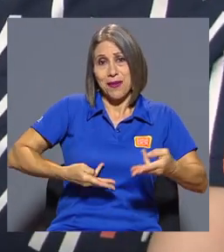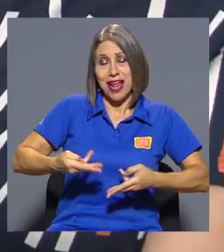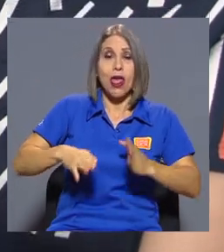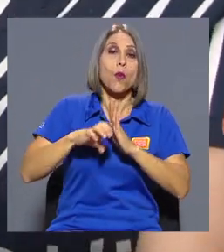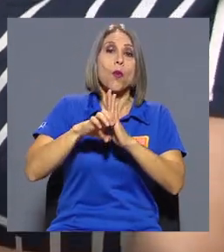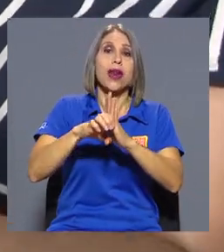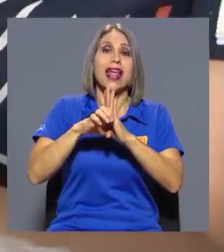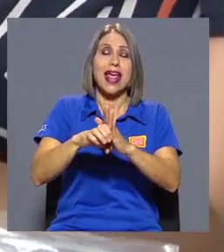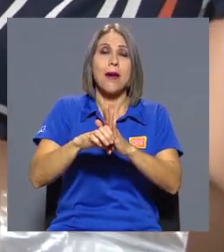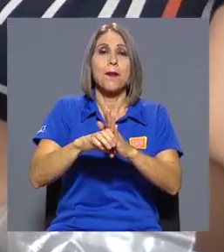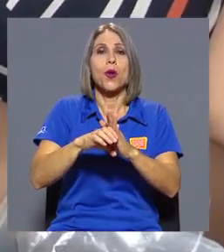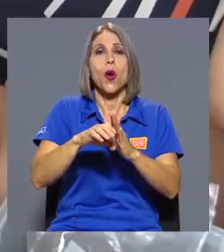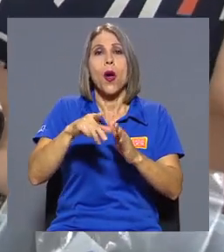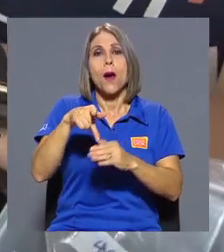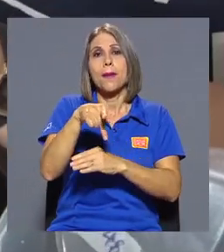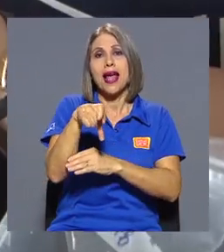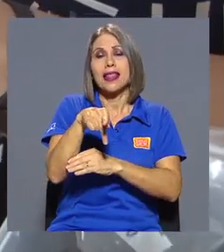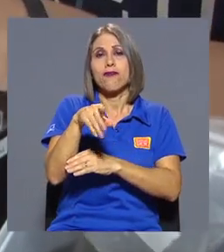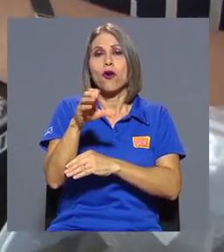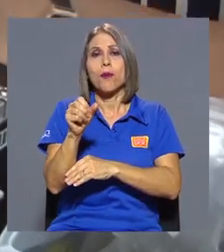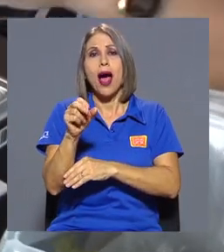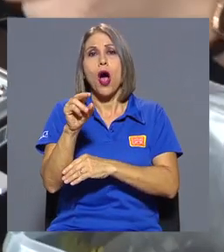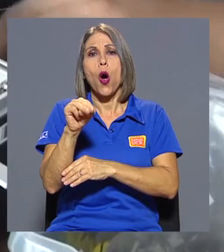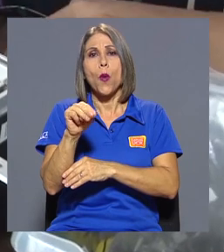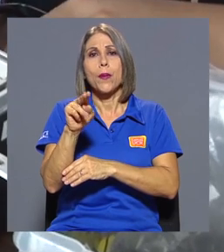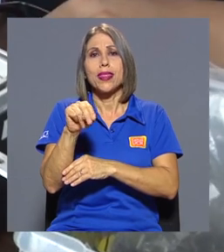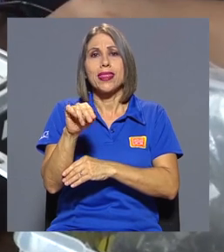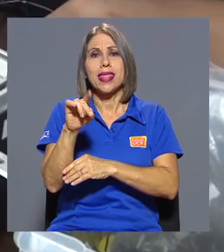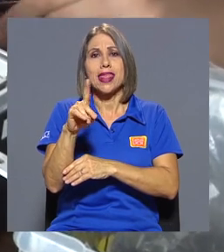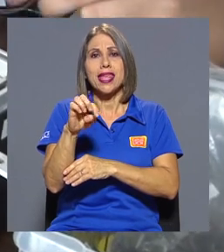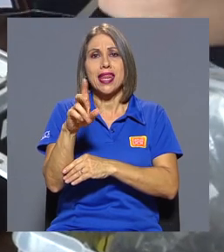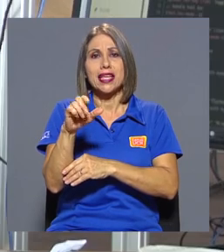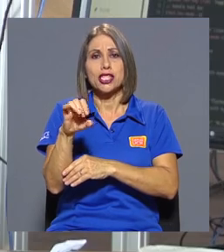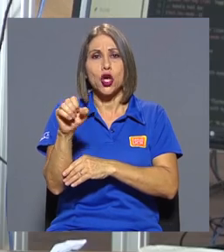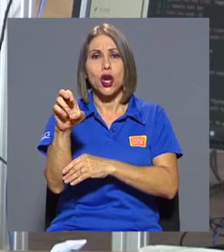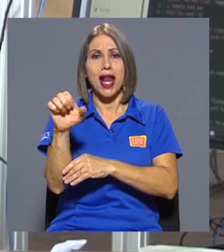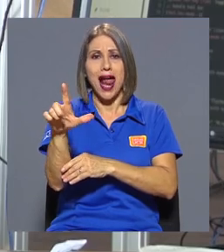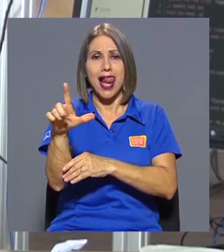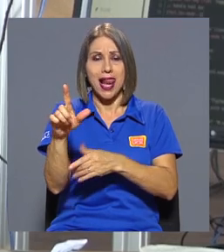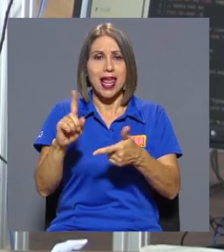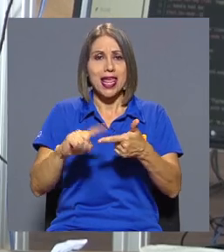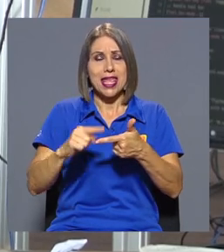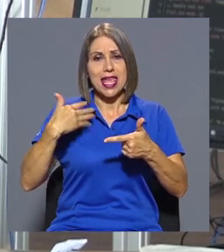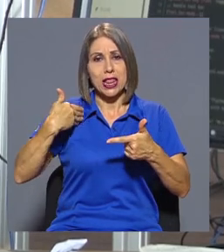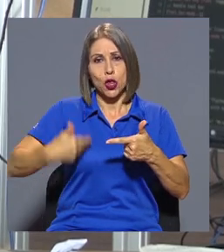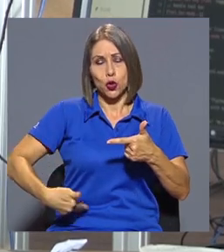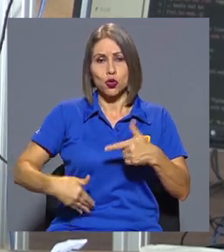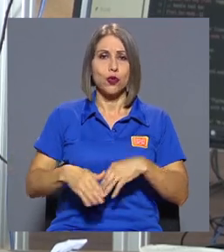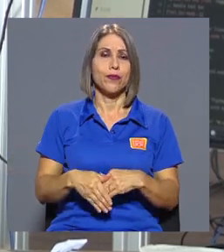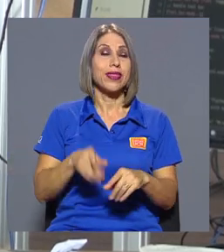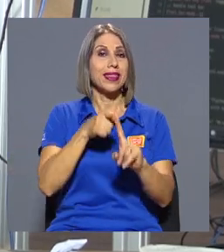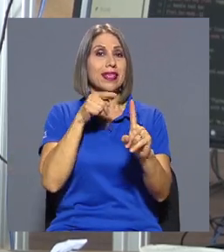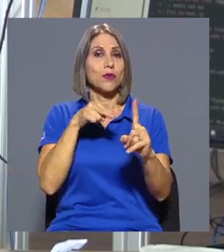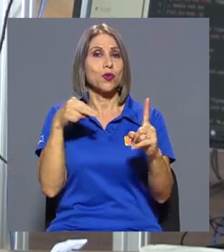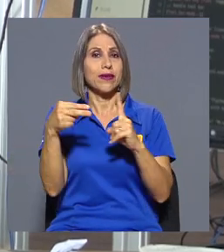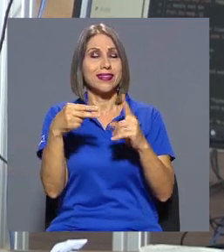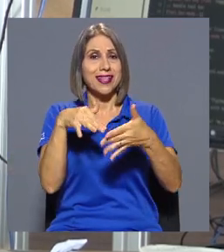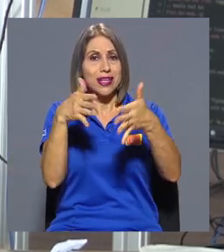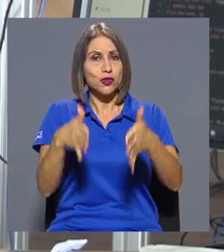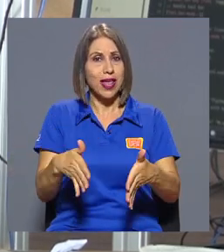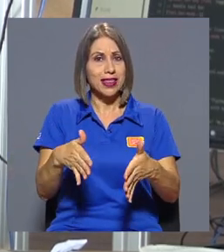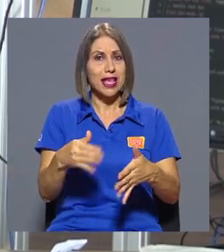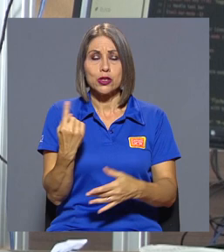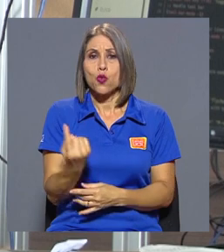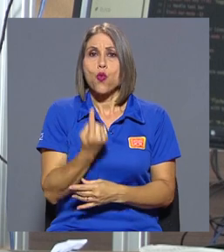plataforma omnidireccional y el torso. Desde el punto de vista de estudiante, es una oportunidad única realmente